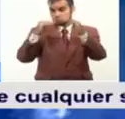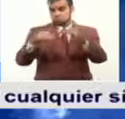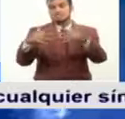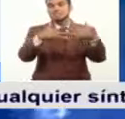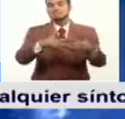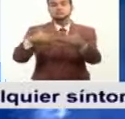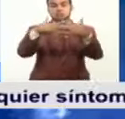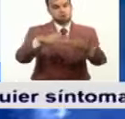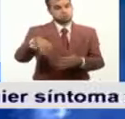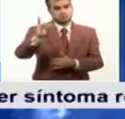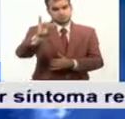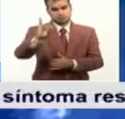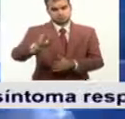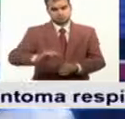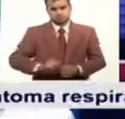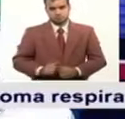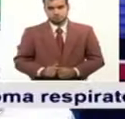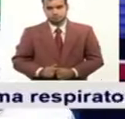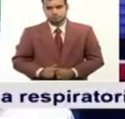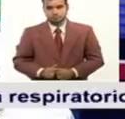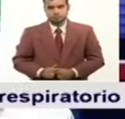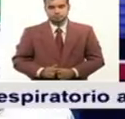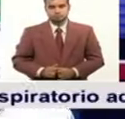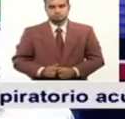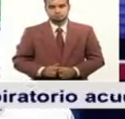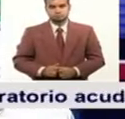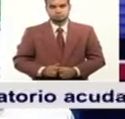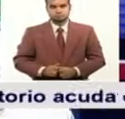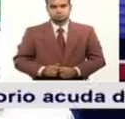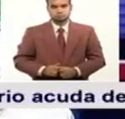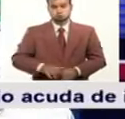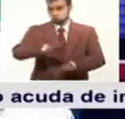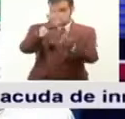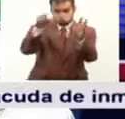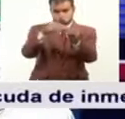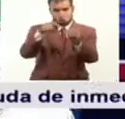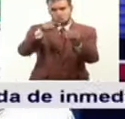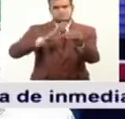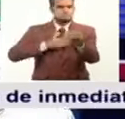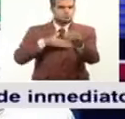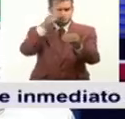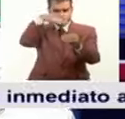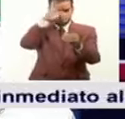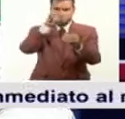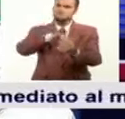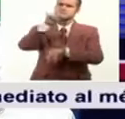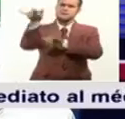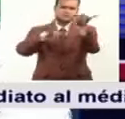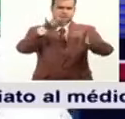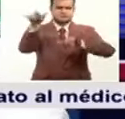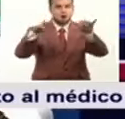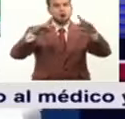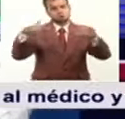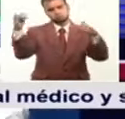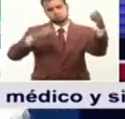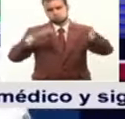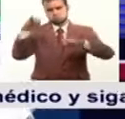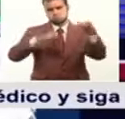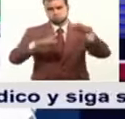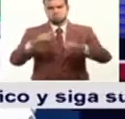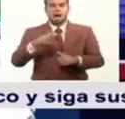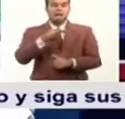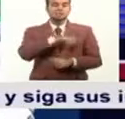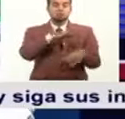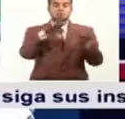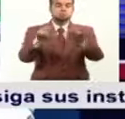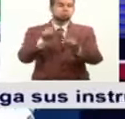Unidos. Podemos decir que todos son viajeros cubanos. Ayer no se diagnosticó ningún paciente